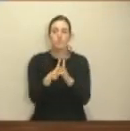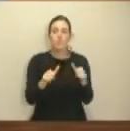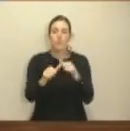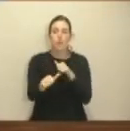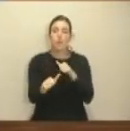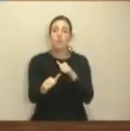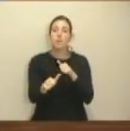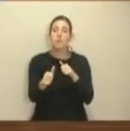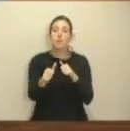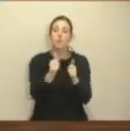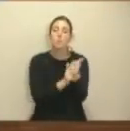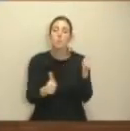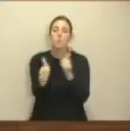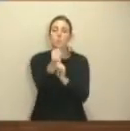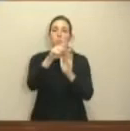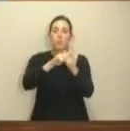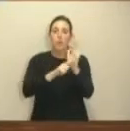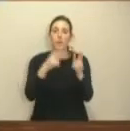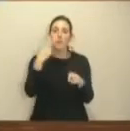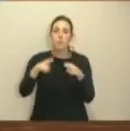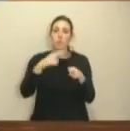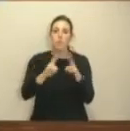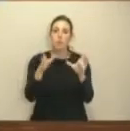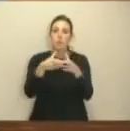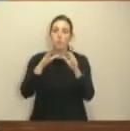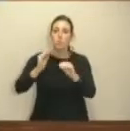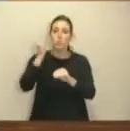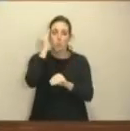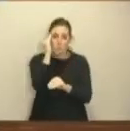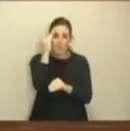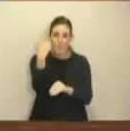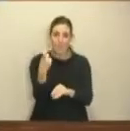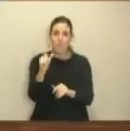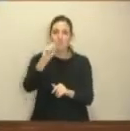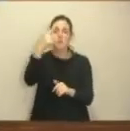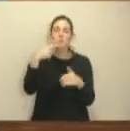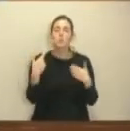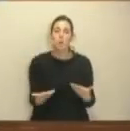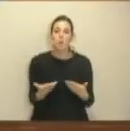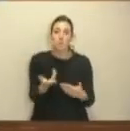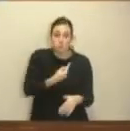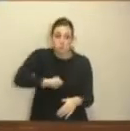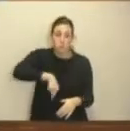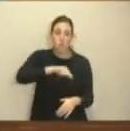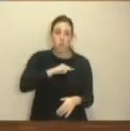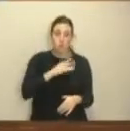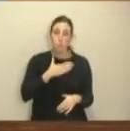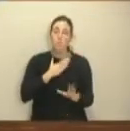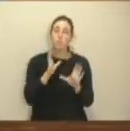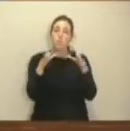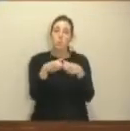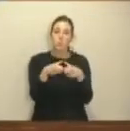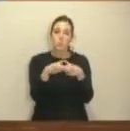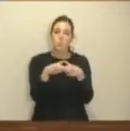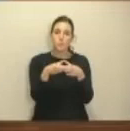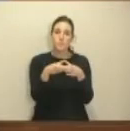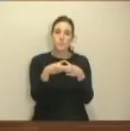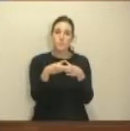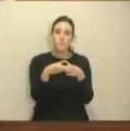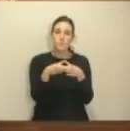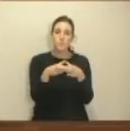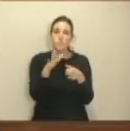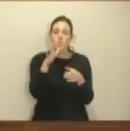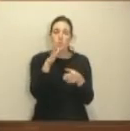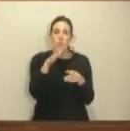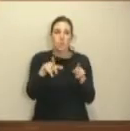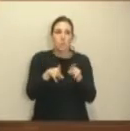de cuáles son las prioridades políticas que ustedes consideran en este momento. Para nosotros, para nuestro grupo, pero no porque